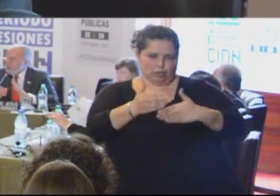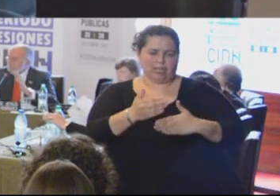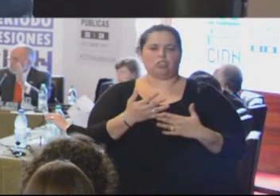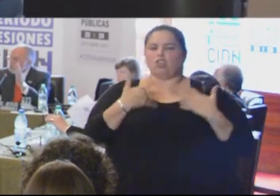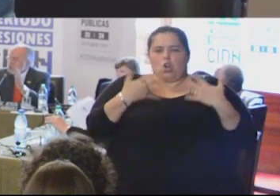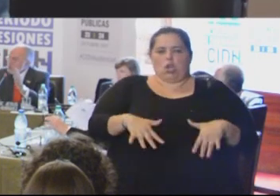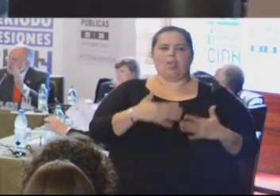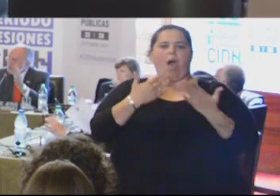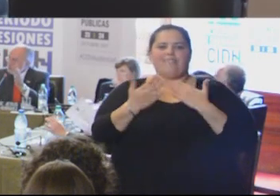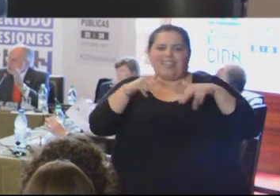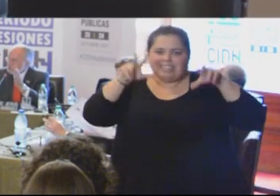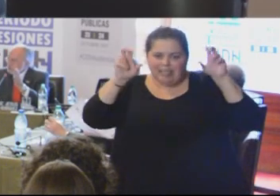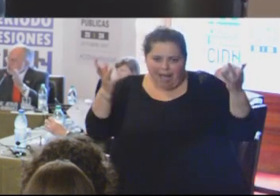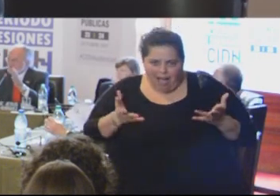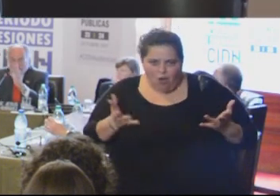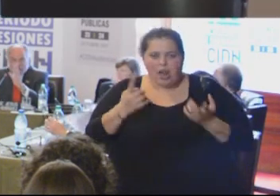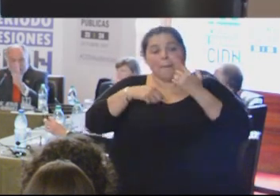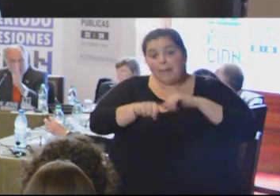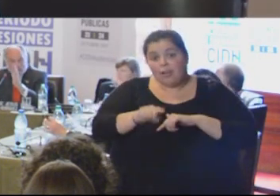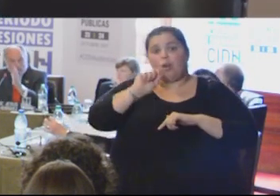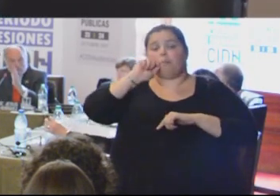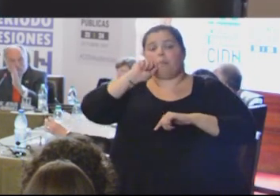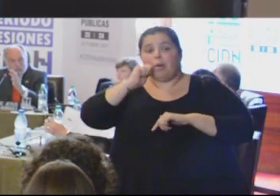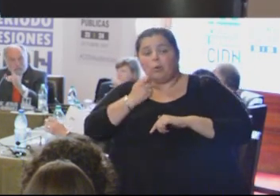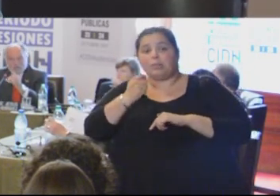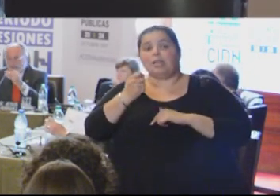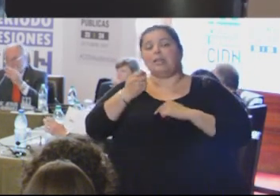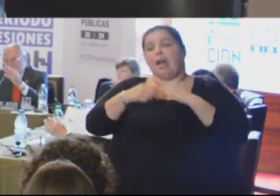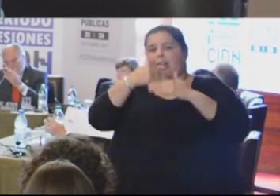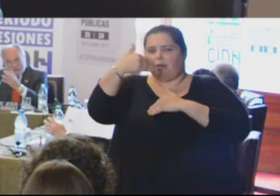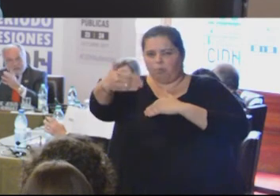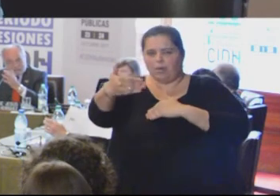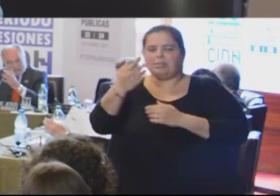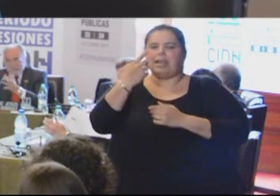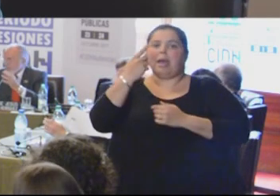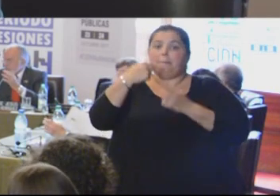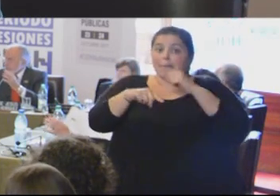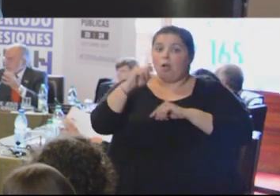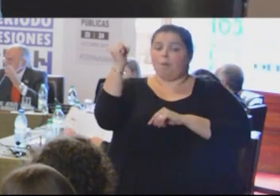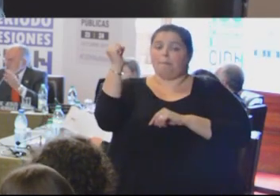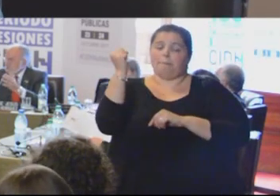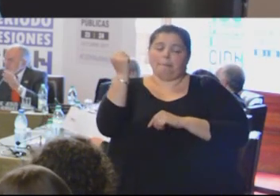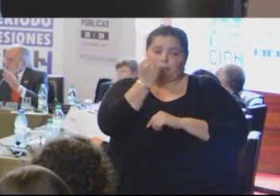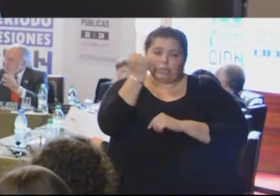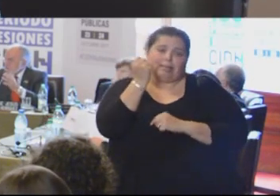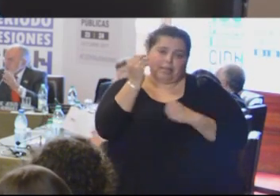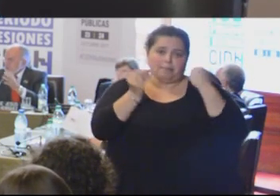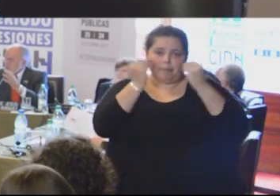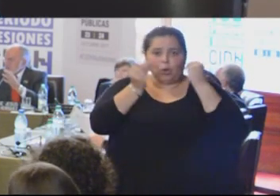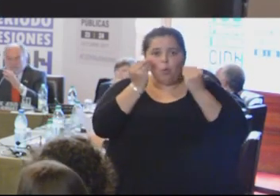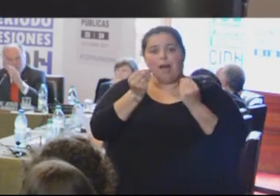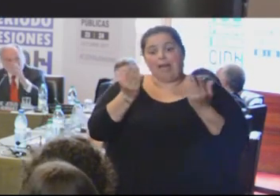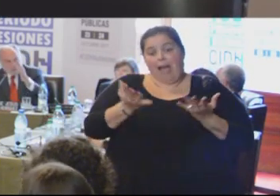aflorarán pero se proporcionará información pero si me preocupa el que se habla aquí de una impunidad